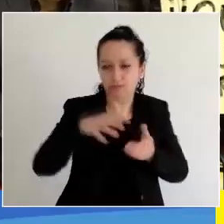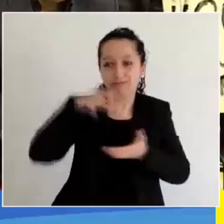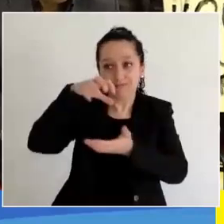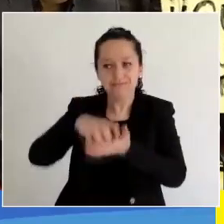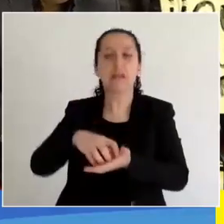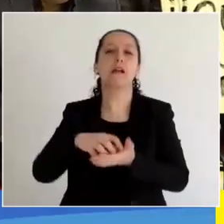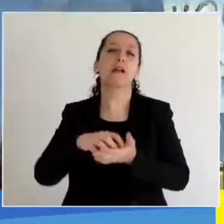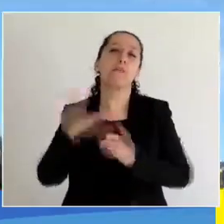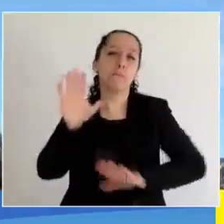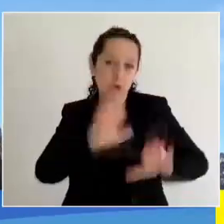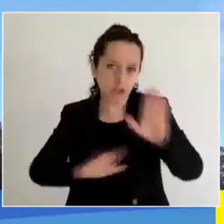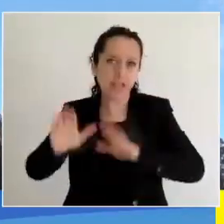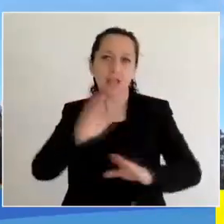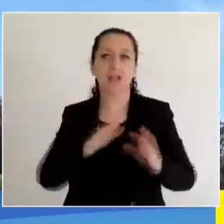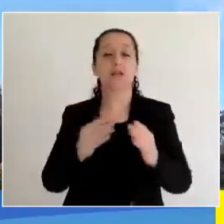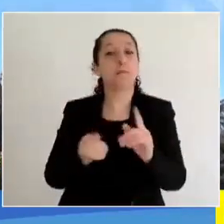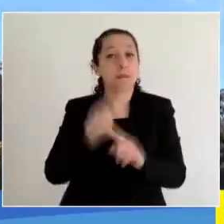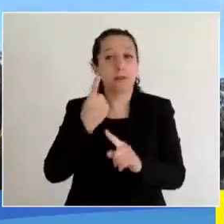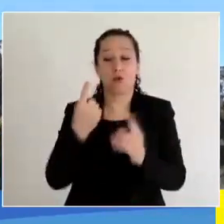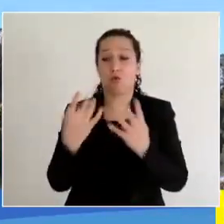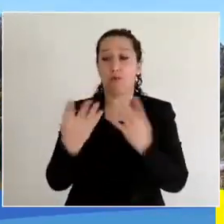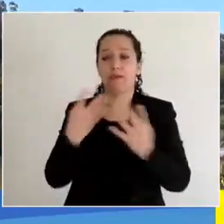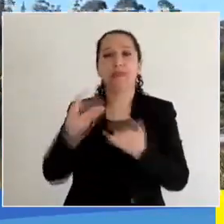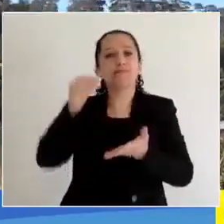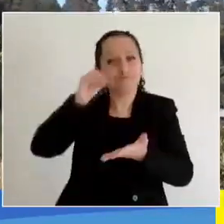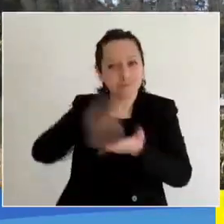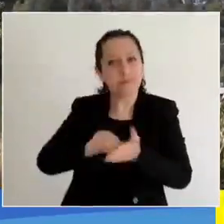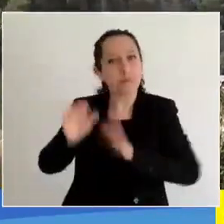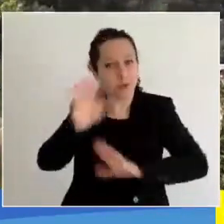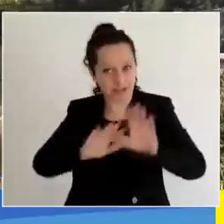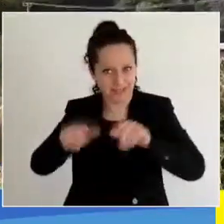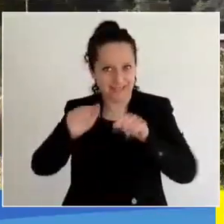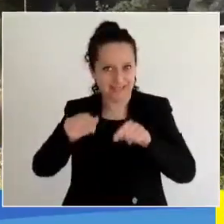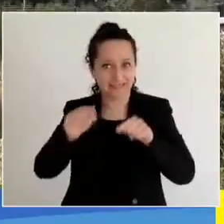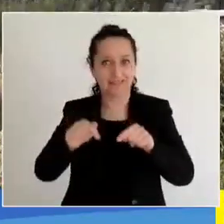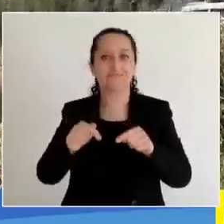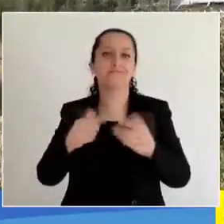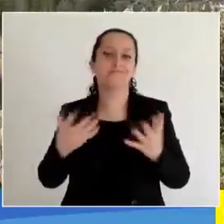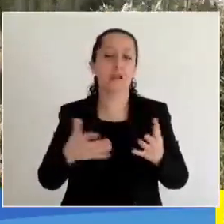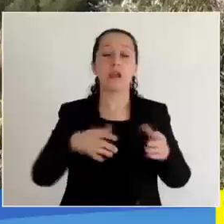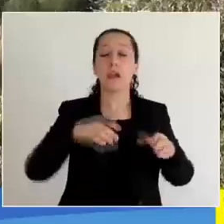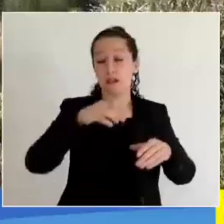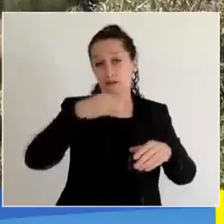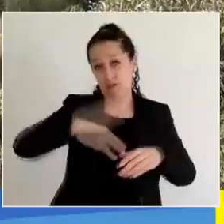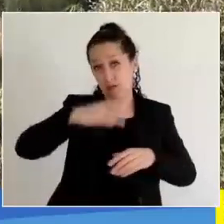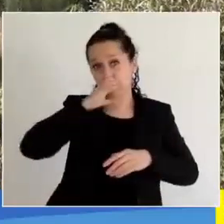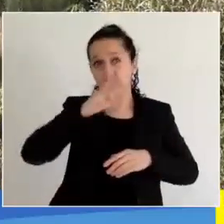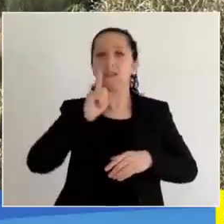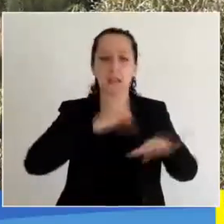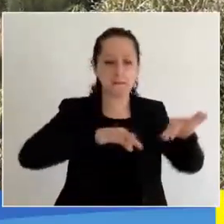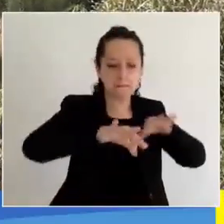permitirá proteger el primer humedal urbano de Concepción, pudiendo resguardarlo a través del plan regulador comunal.